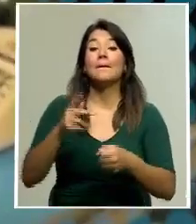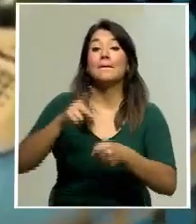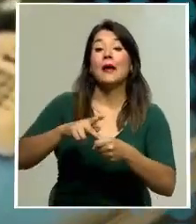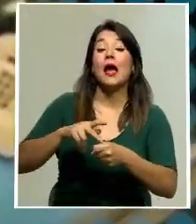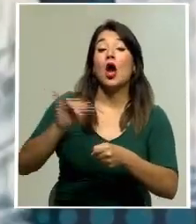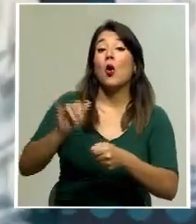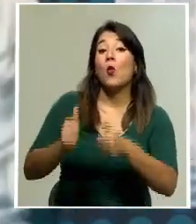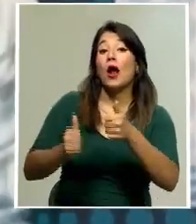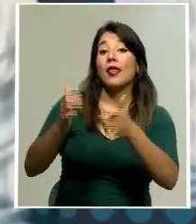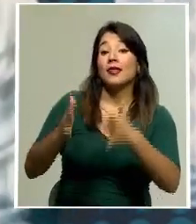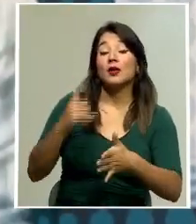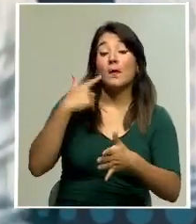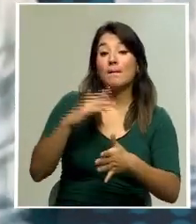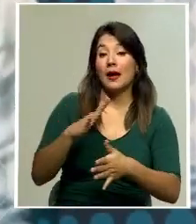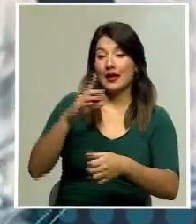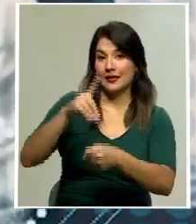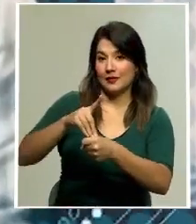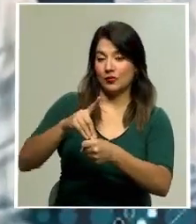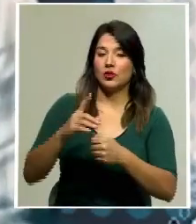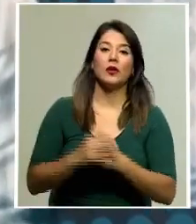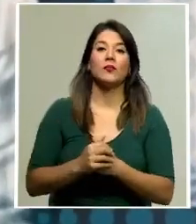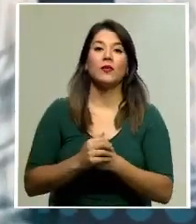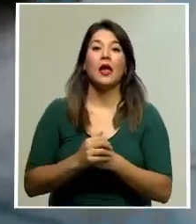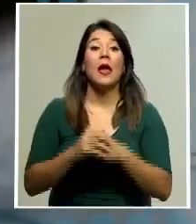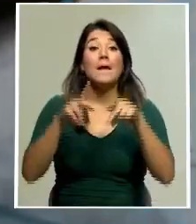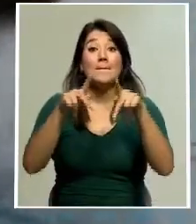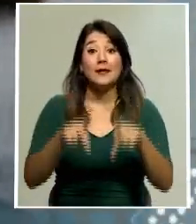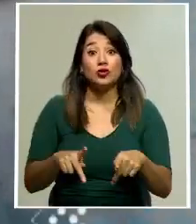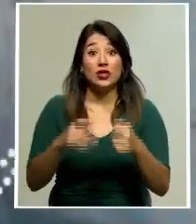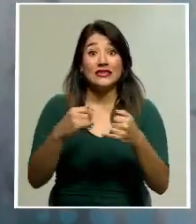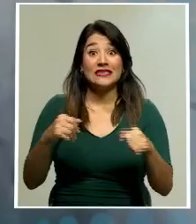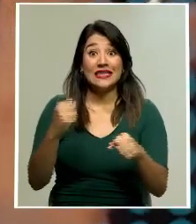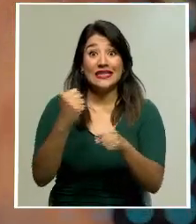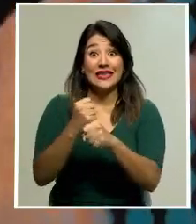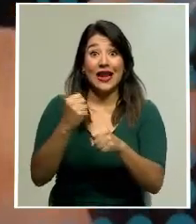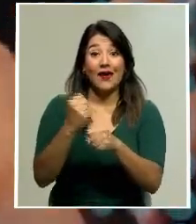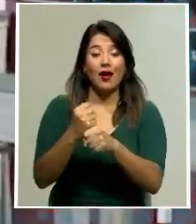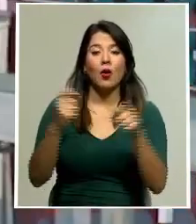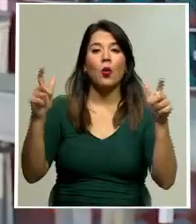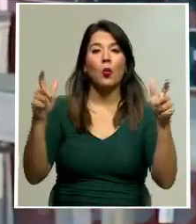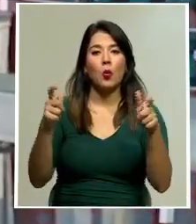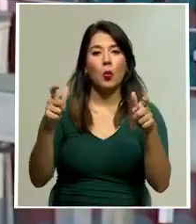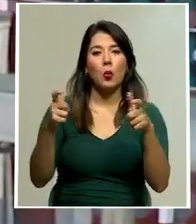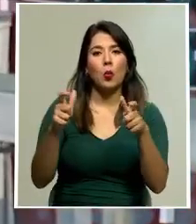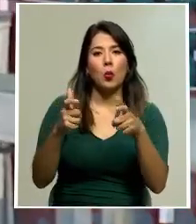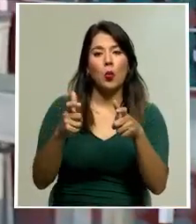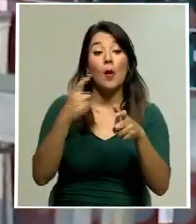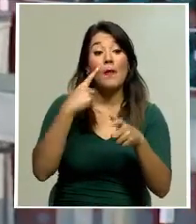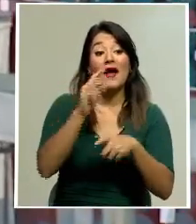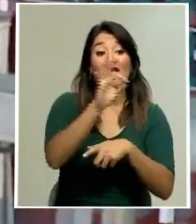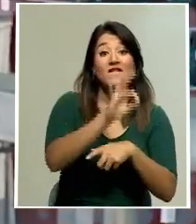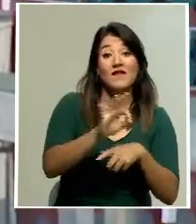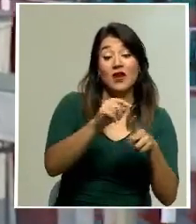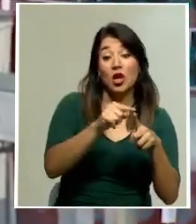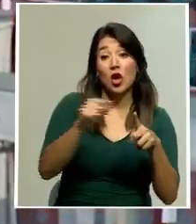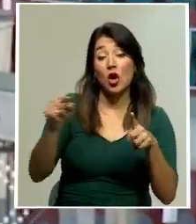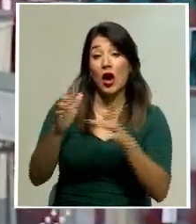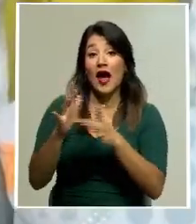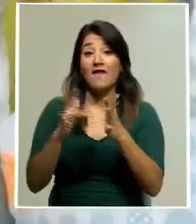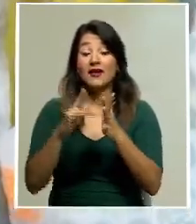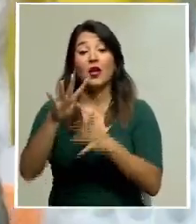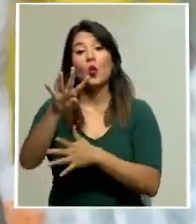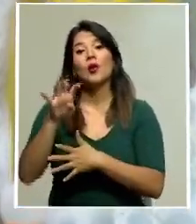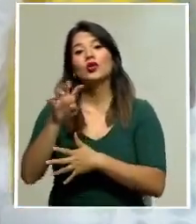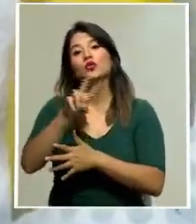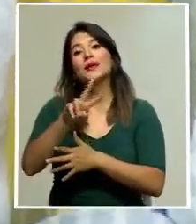La tasa de desempleo sigue disminuyendo levemente, según el INEC, para el trimestre entre febrero y abril, 422 mil personas